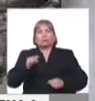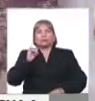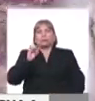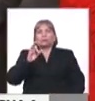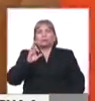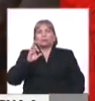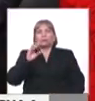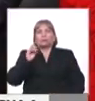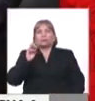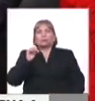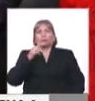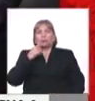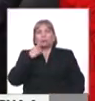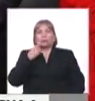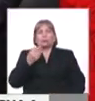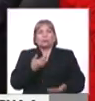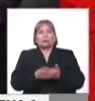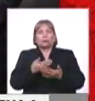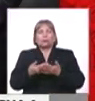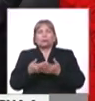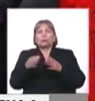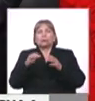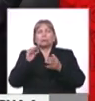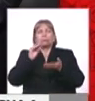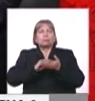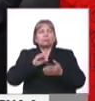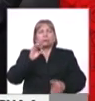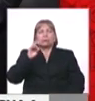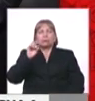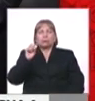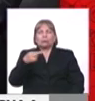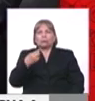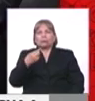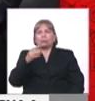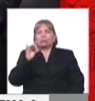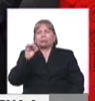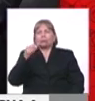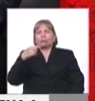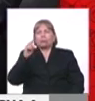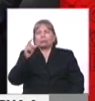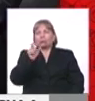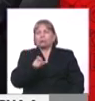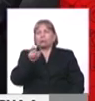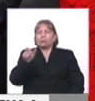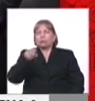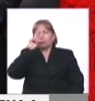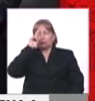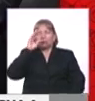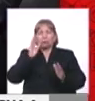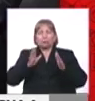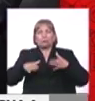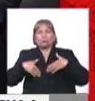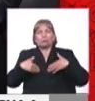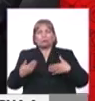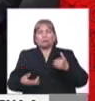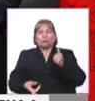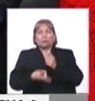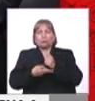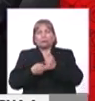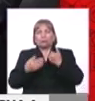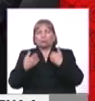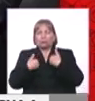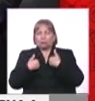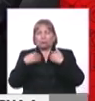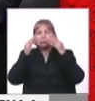informales. Y en este caso, en atención a los más de 7 mil a 8 millones de peruanos, para que así podamos garantizar que tengan